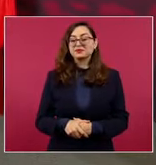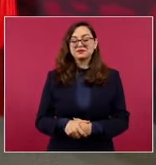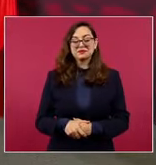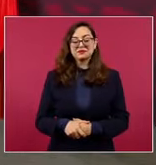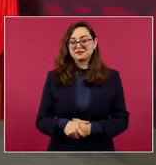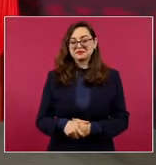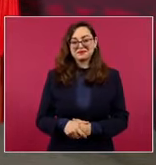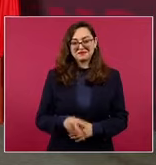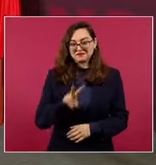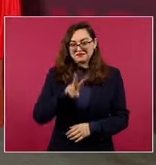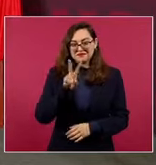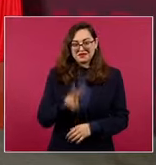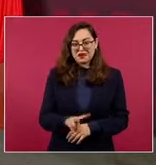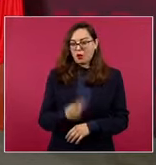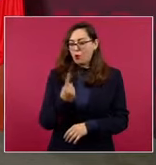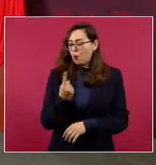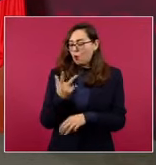buenísima